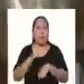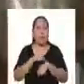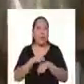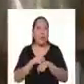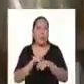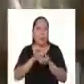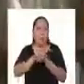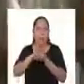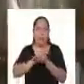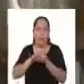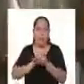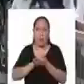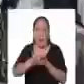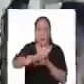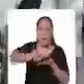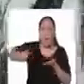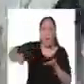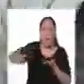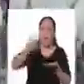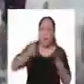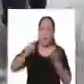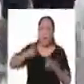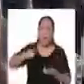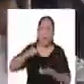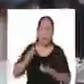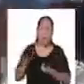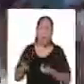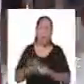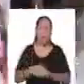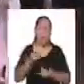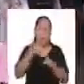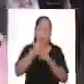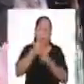Muchas veces al margen de las municipalidades.